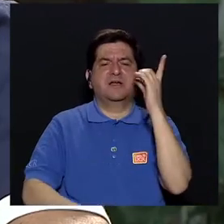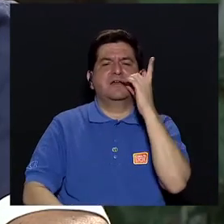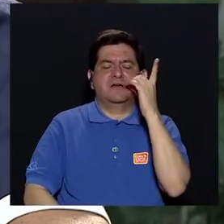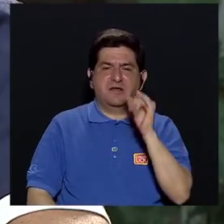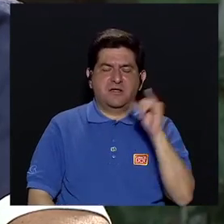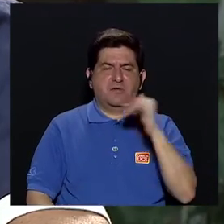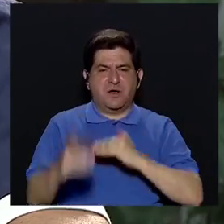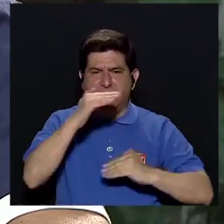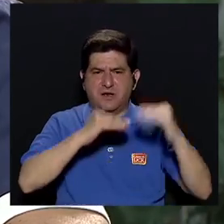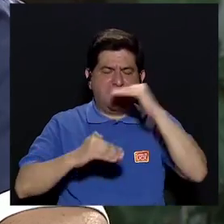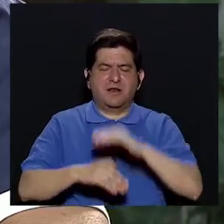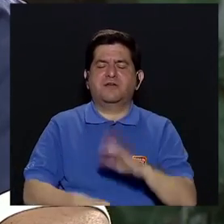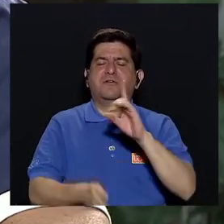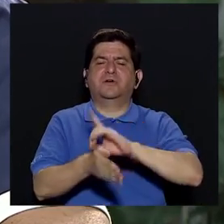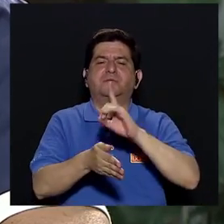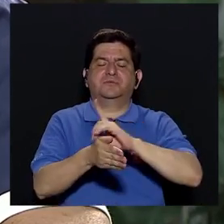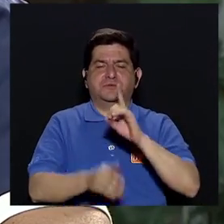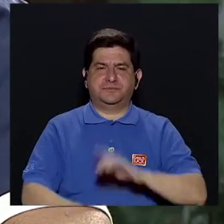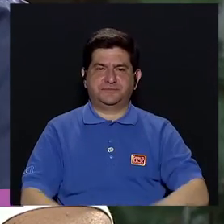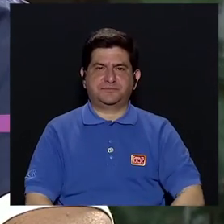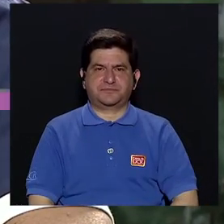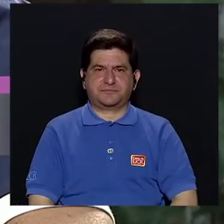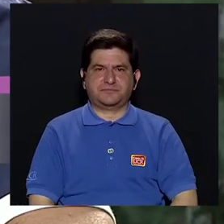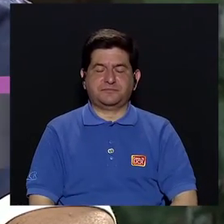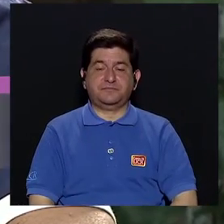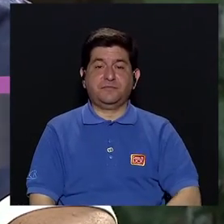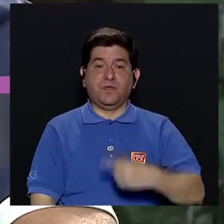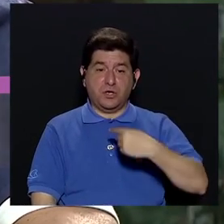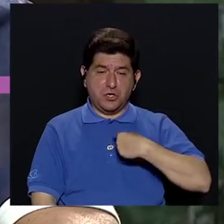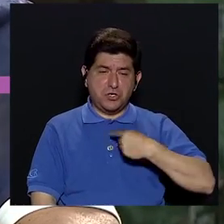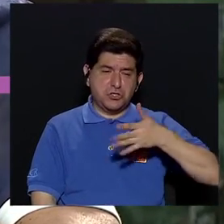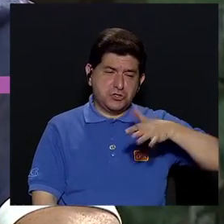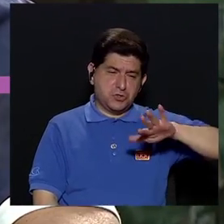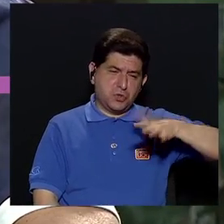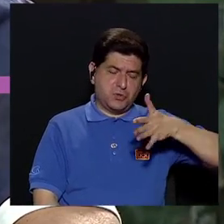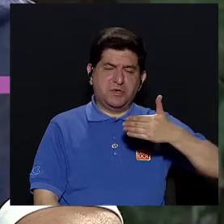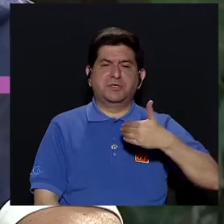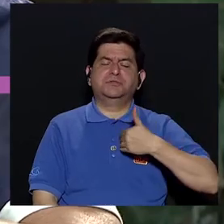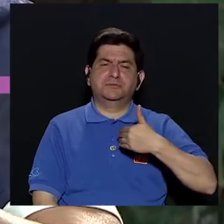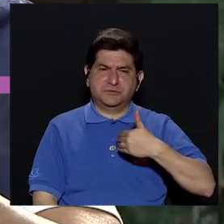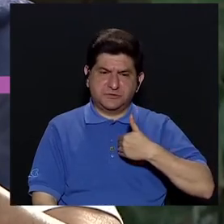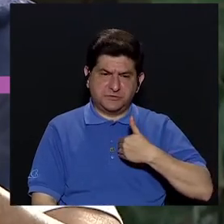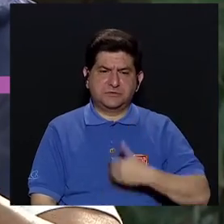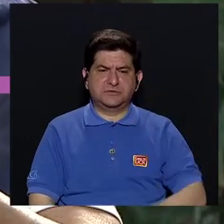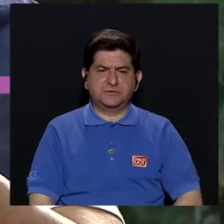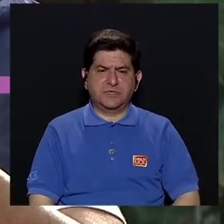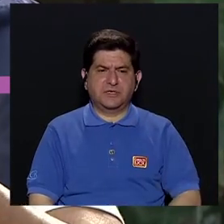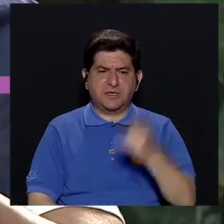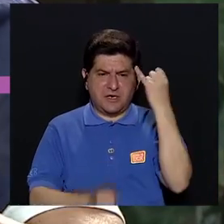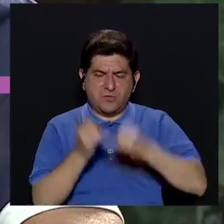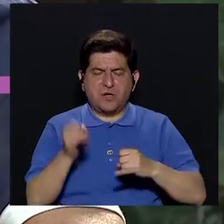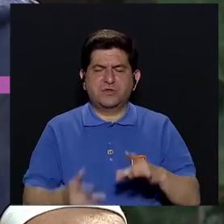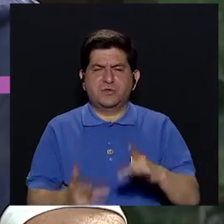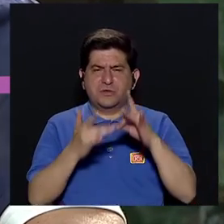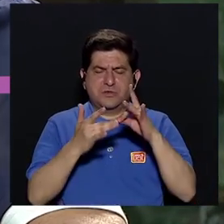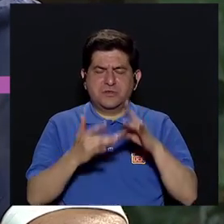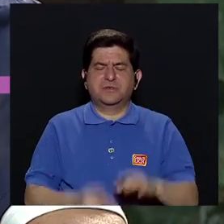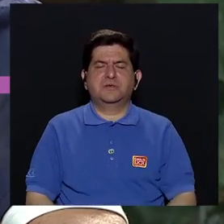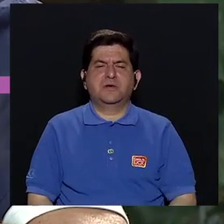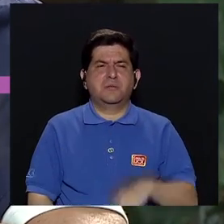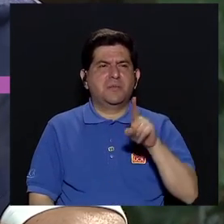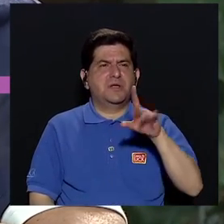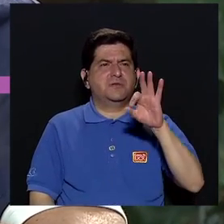Odontología como en la Facultad de Medicina. Y tengo aproximadamente, desde que terminé mi especialidad